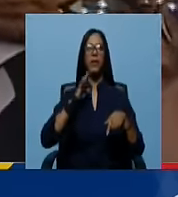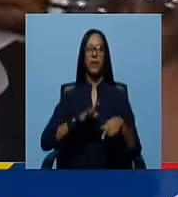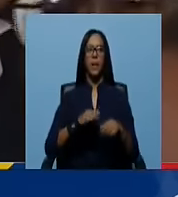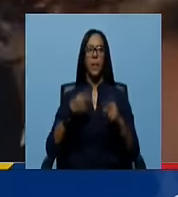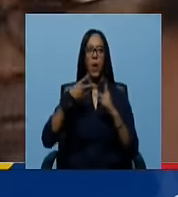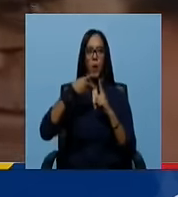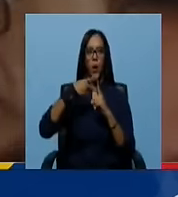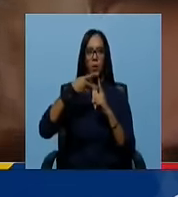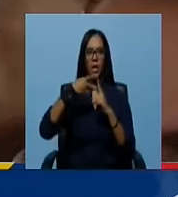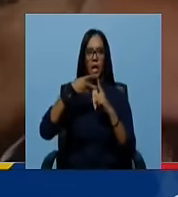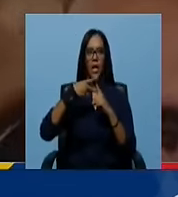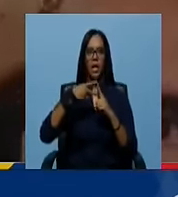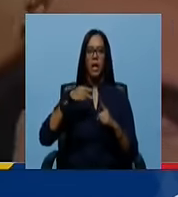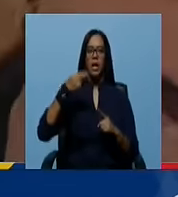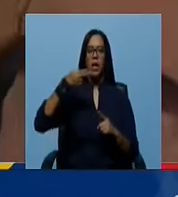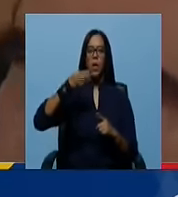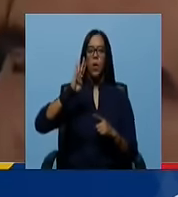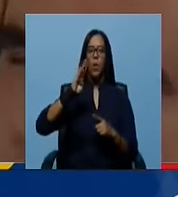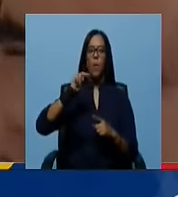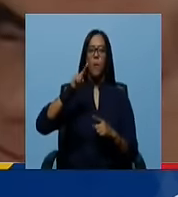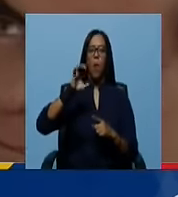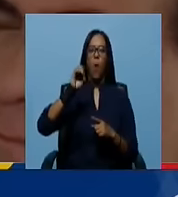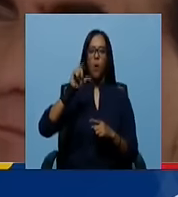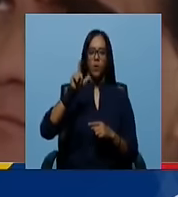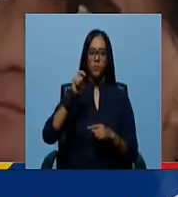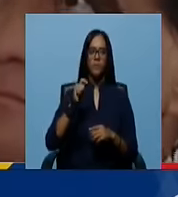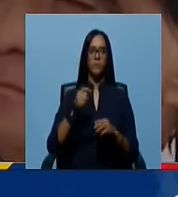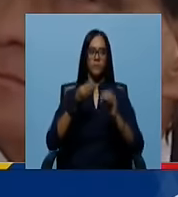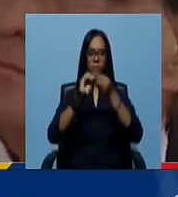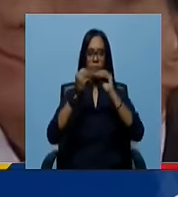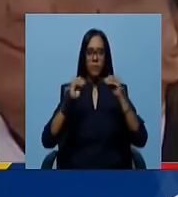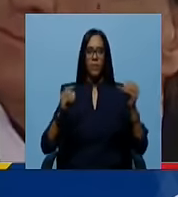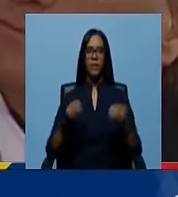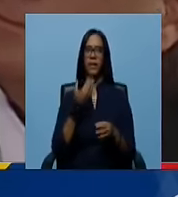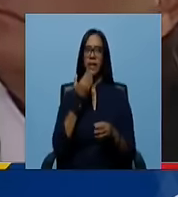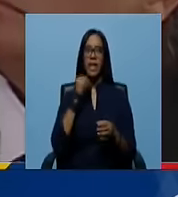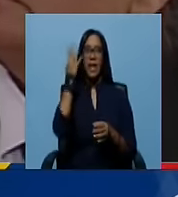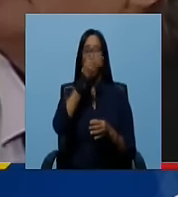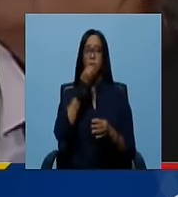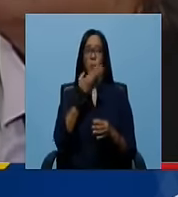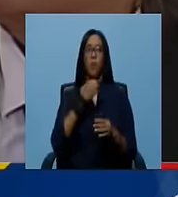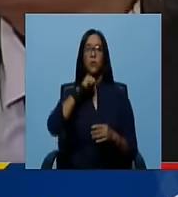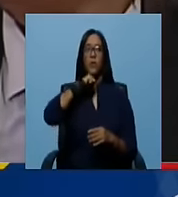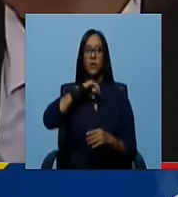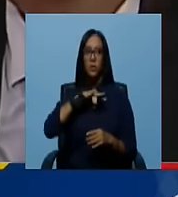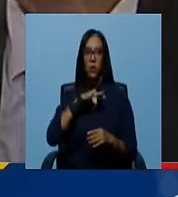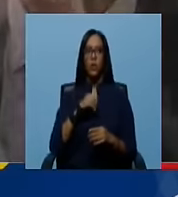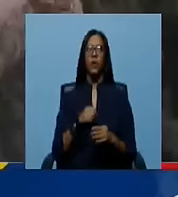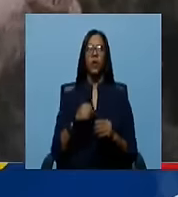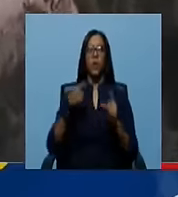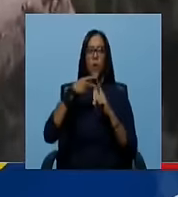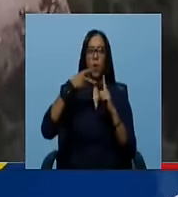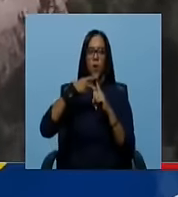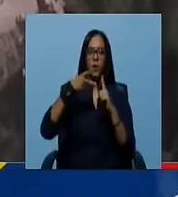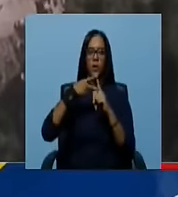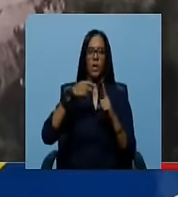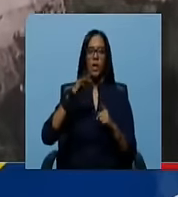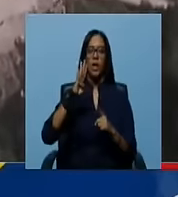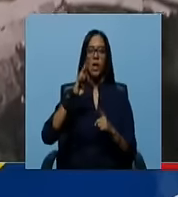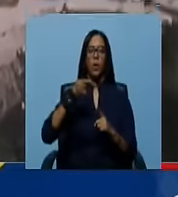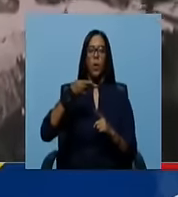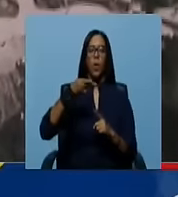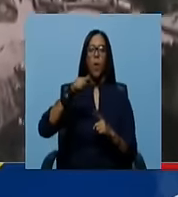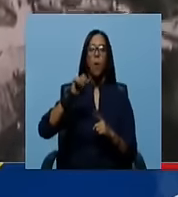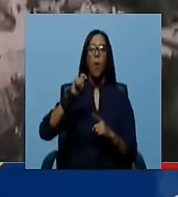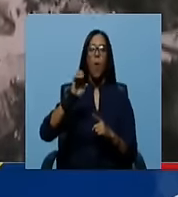Hotel Humboldt, recuperado recientemente, hermoso e histórico Hotel Humboldt, del Pico